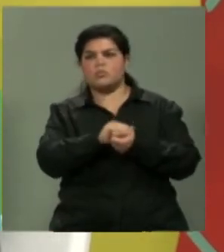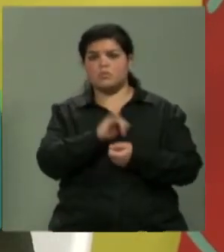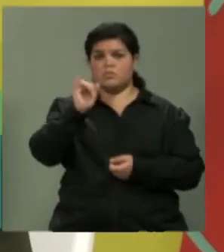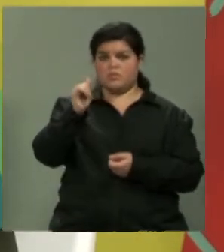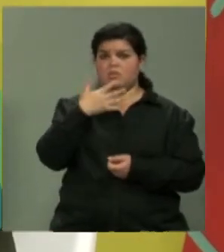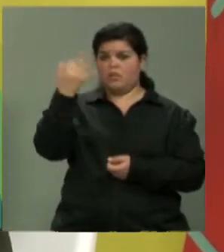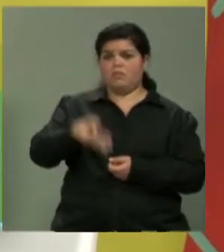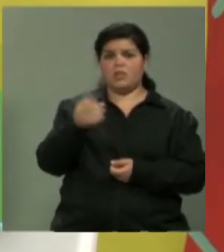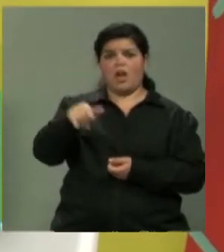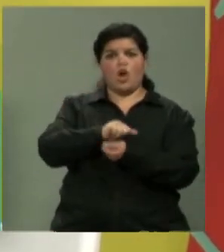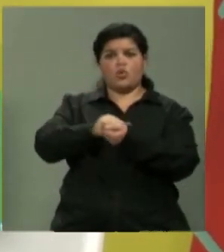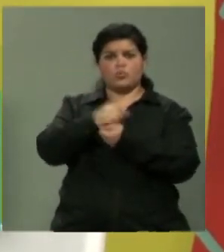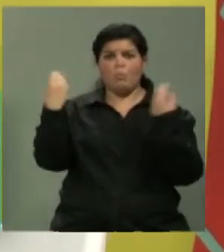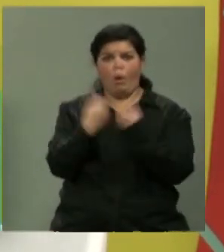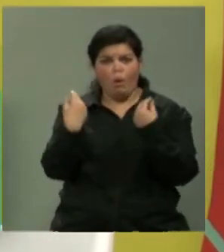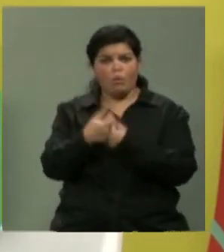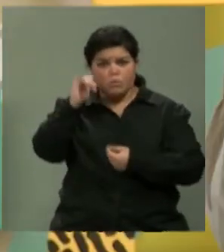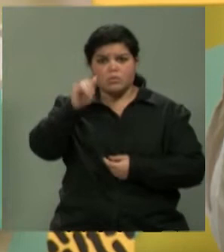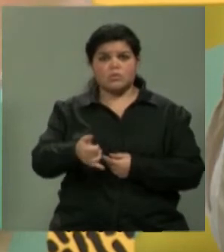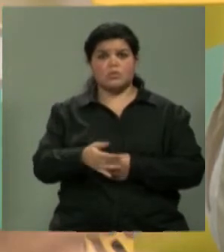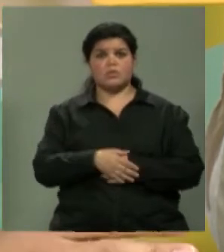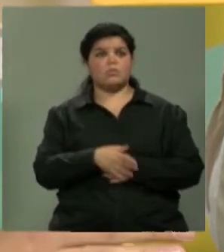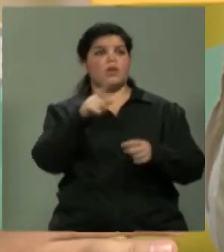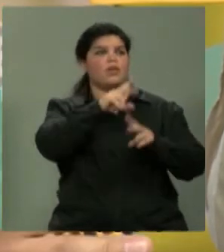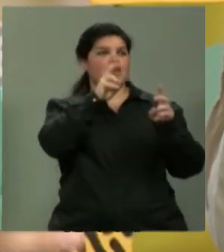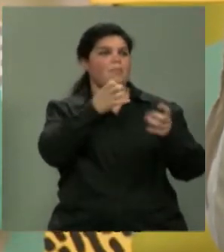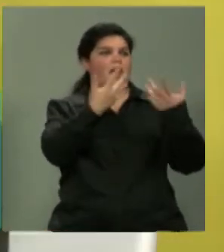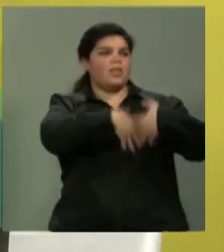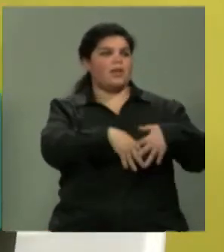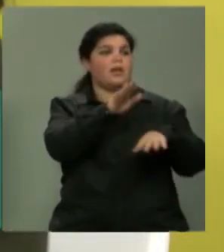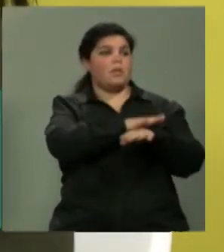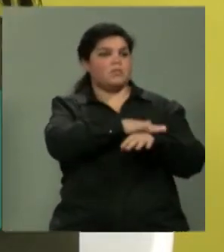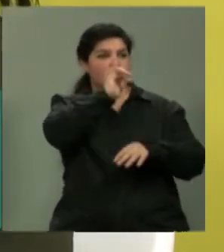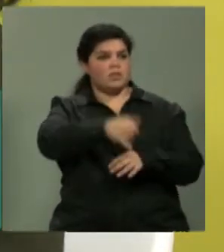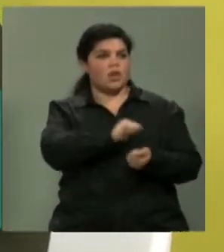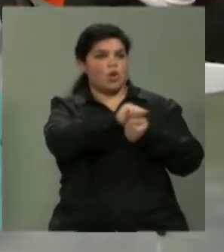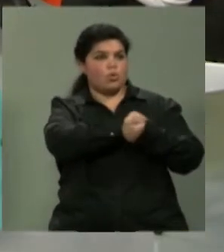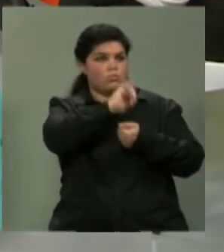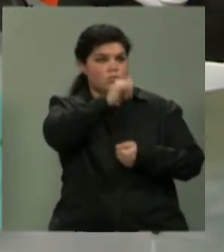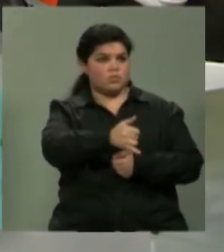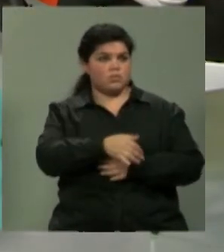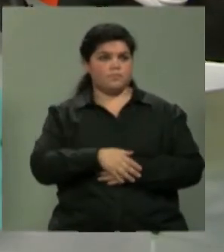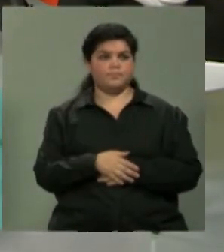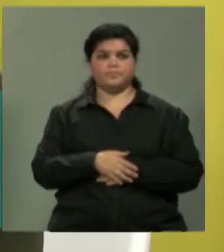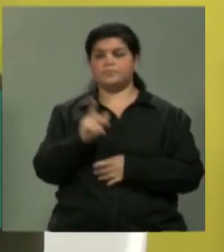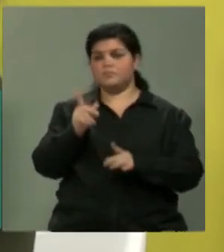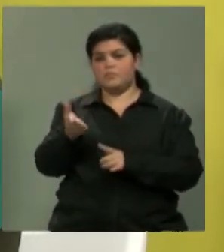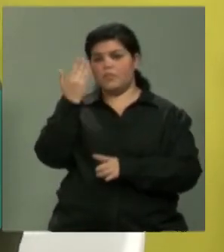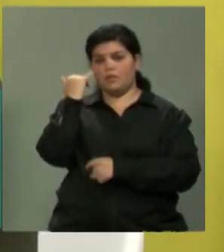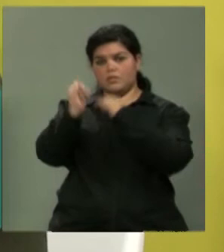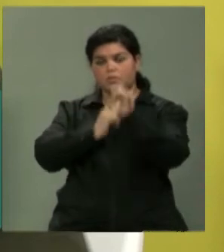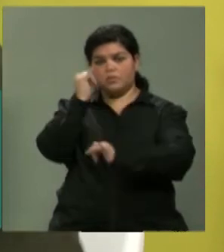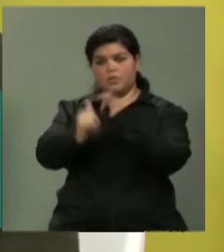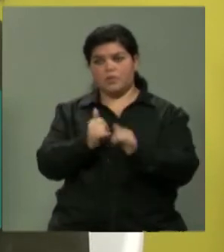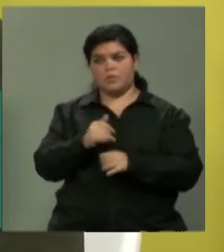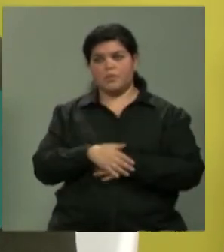esos. Cuando queremos condenar parte a políticos corruptos, de hay la policía, cómplices. del Estado, bueno. Hay partidos En cómplices que definitiva, no dejan. Recién se planteaba un poco, o sea, me parece